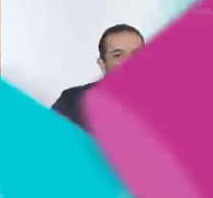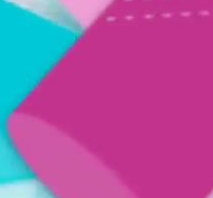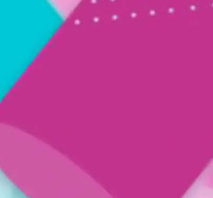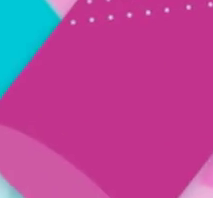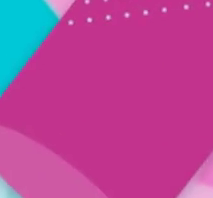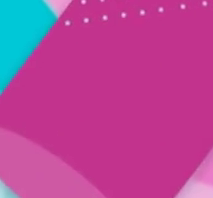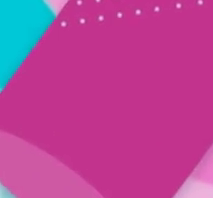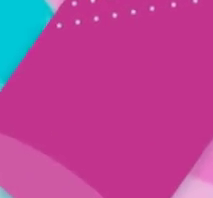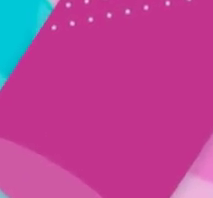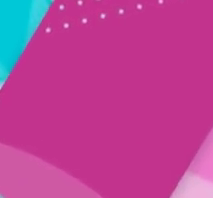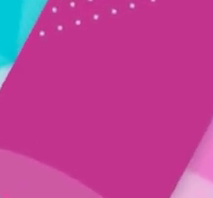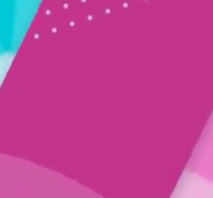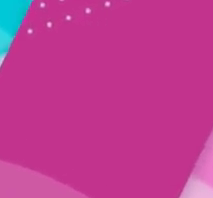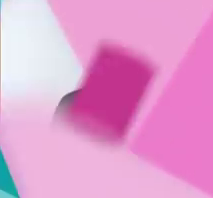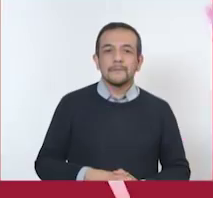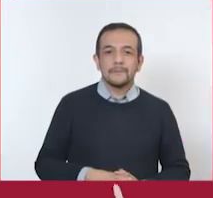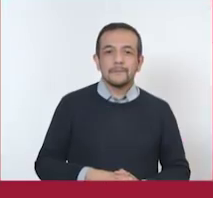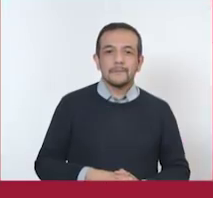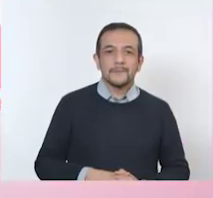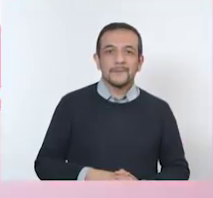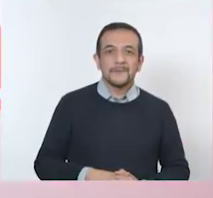movernos.